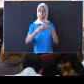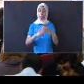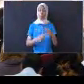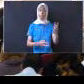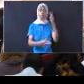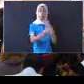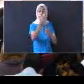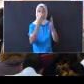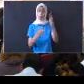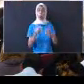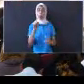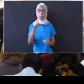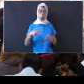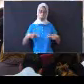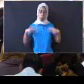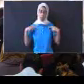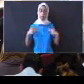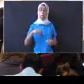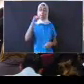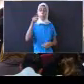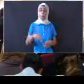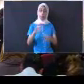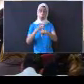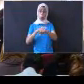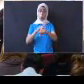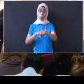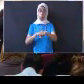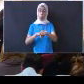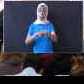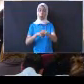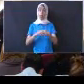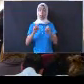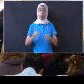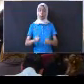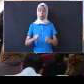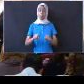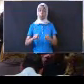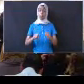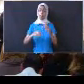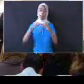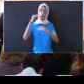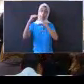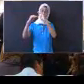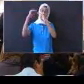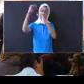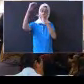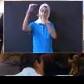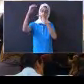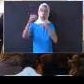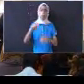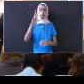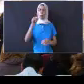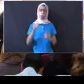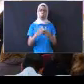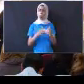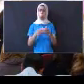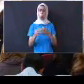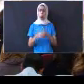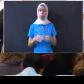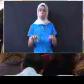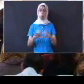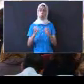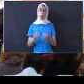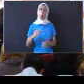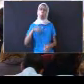en el cual puede haber restauración. Y no importa cómo esté nuestra